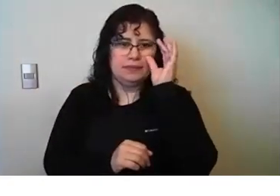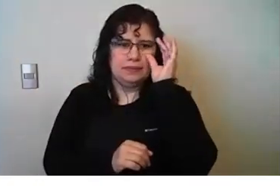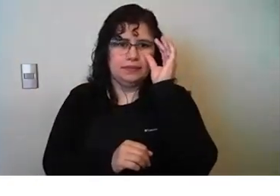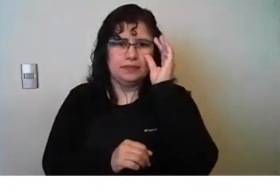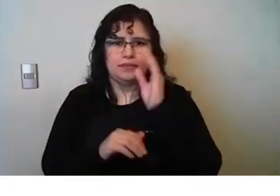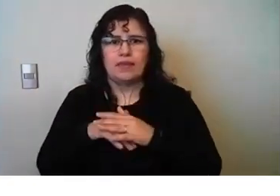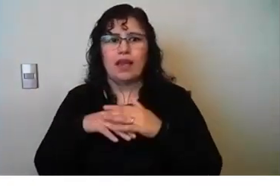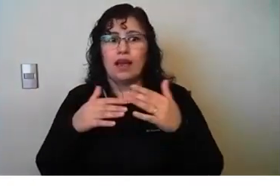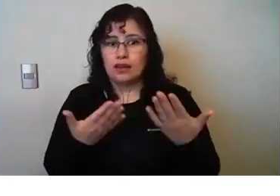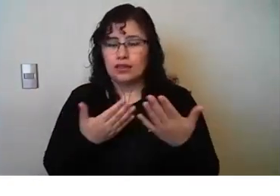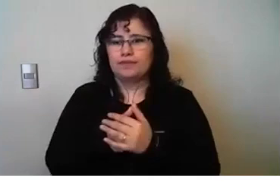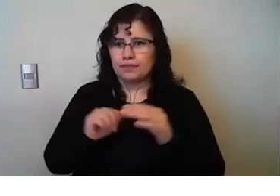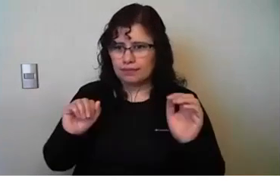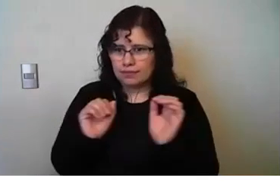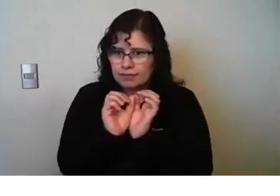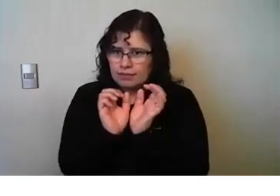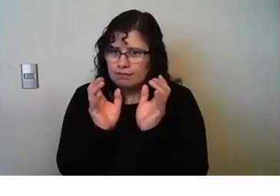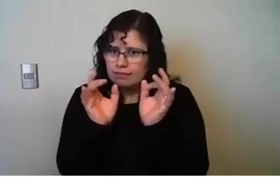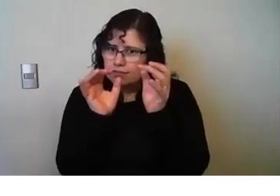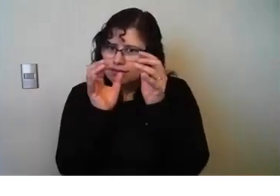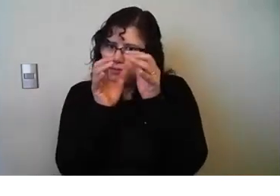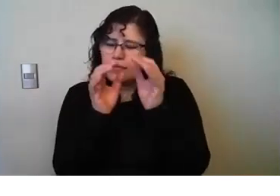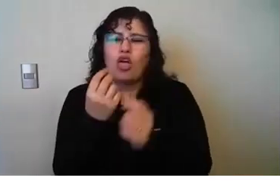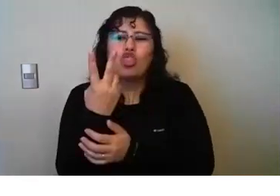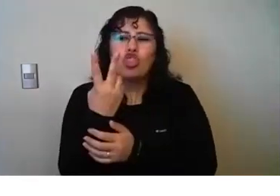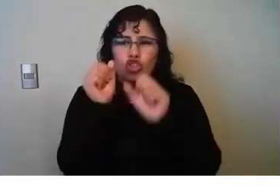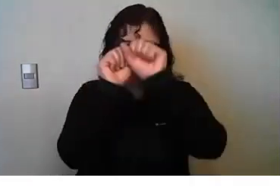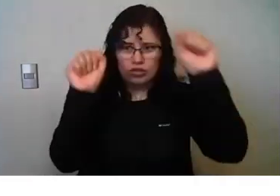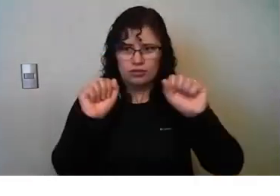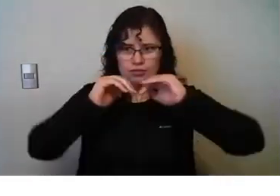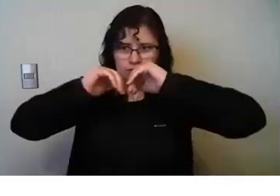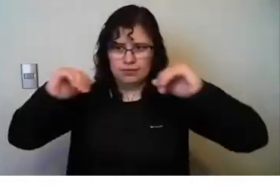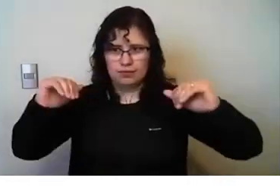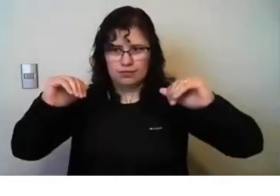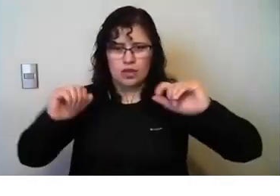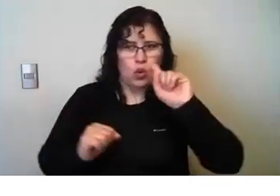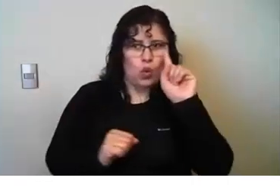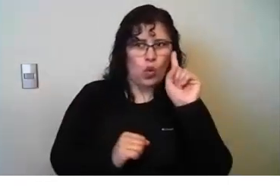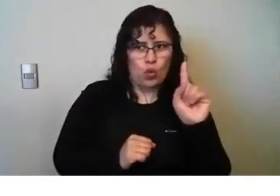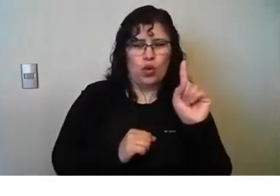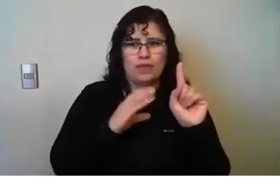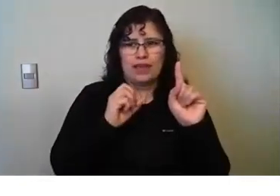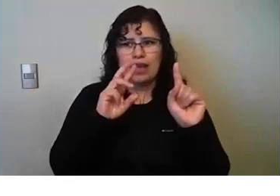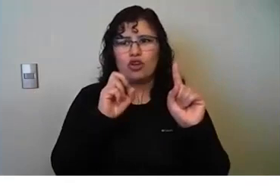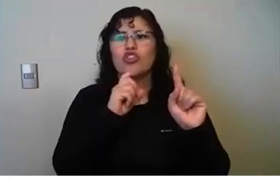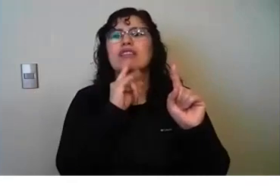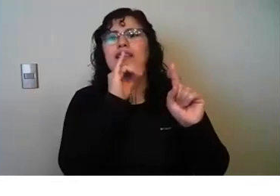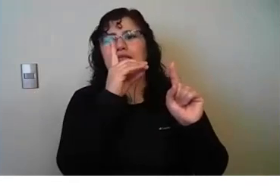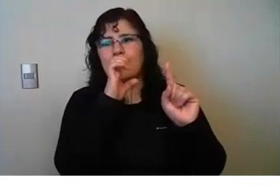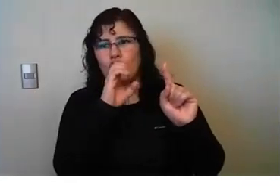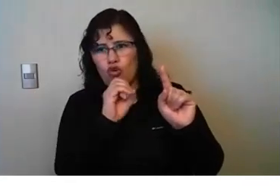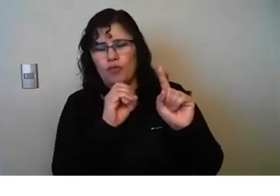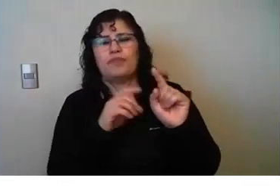La irrigación la vamos a separar en dos sistemas. Uno, que es el sistema carotidio, y